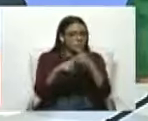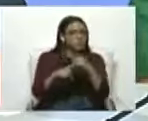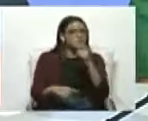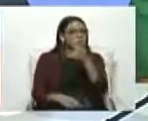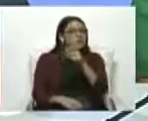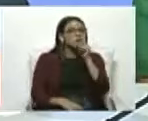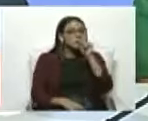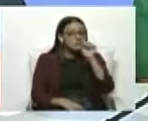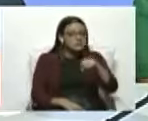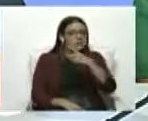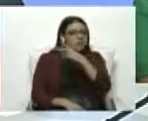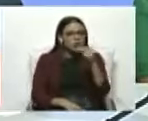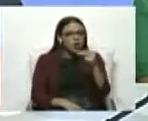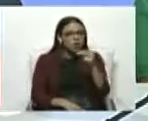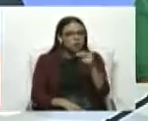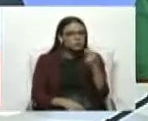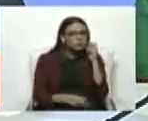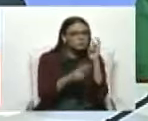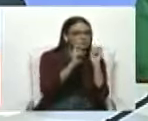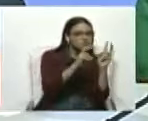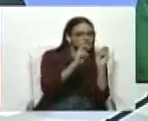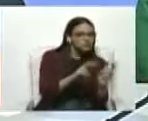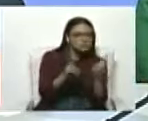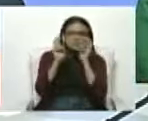Porque eso está discriminado. Eso es en el caso del PSUV.